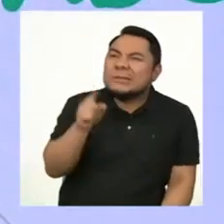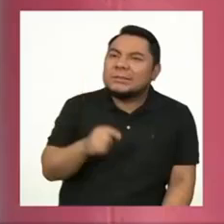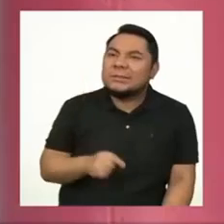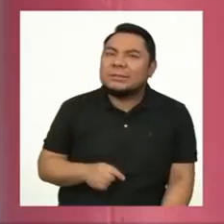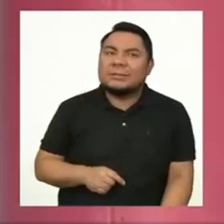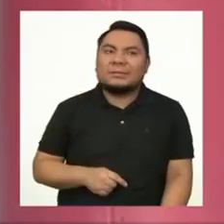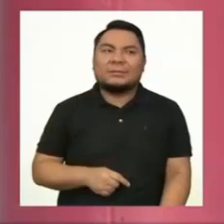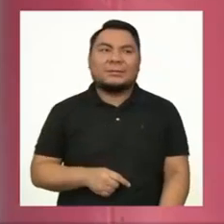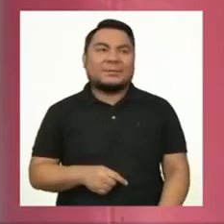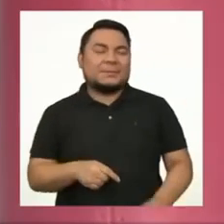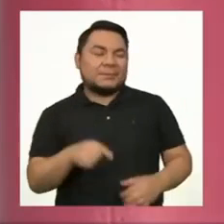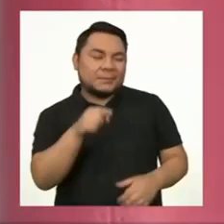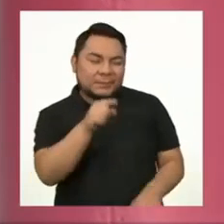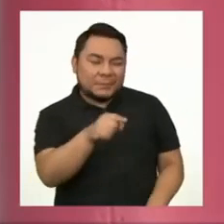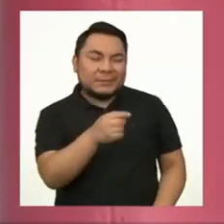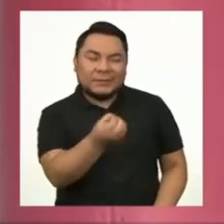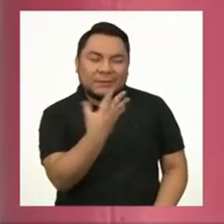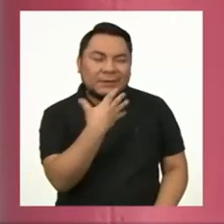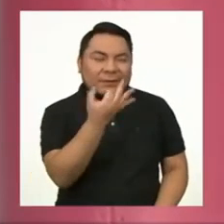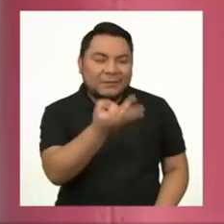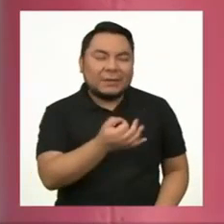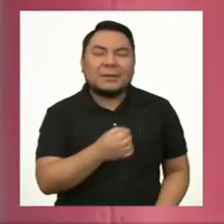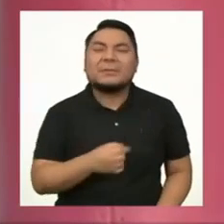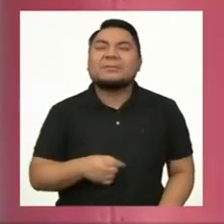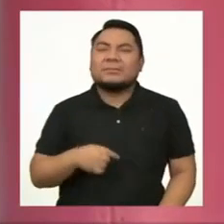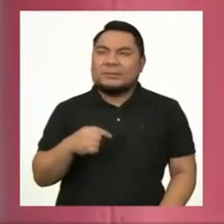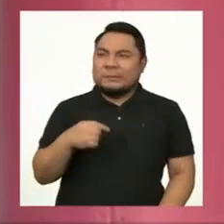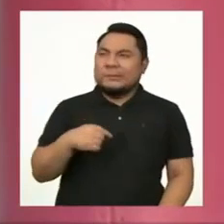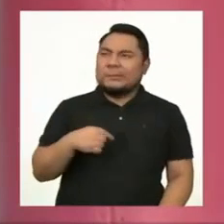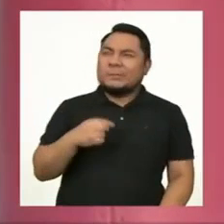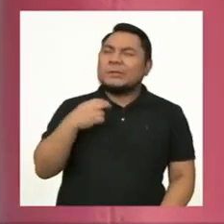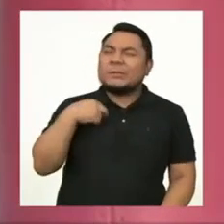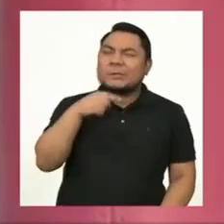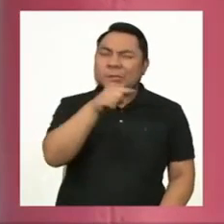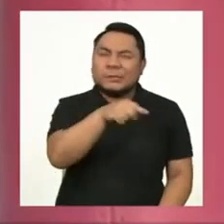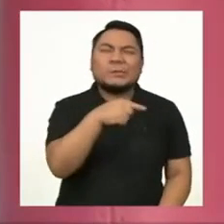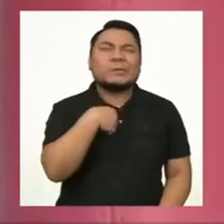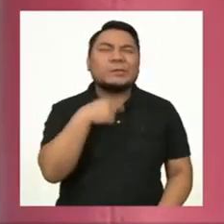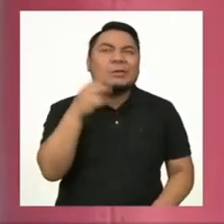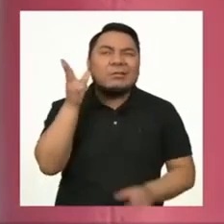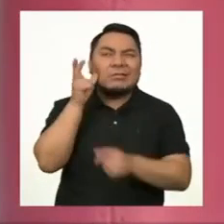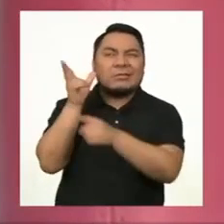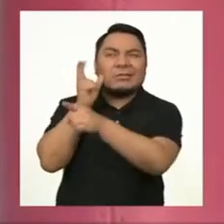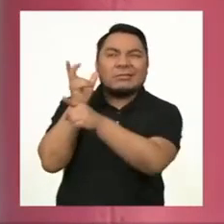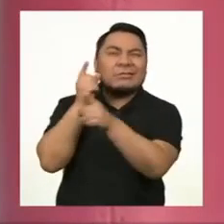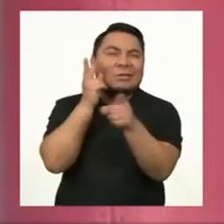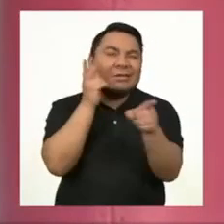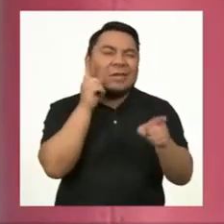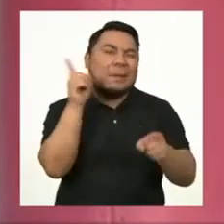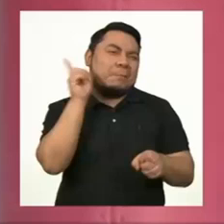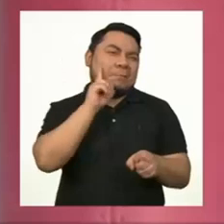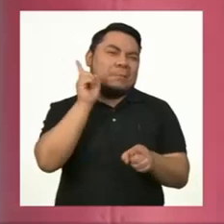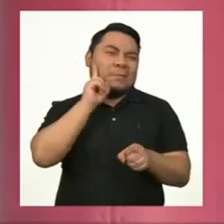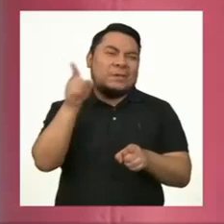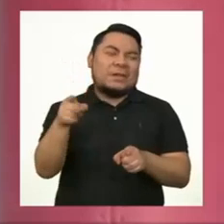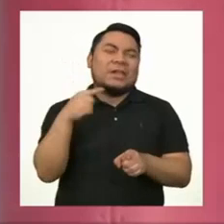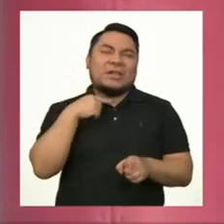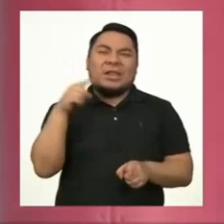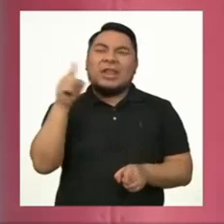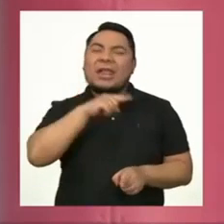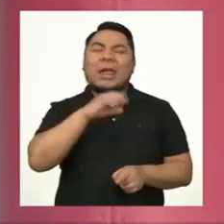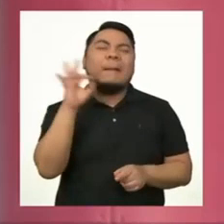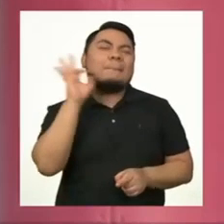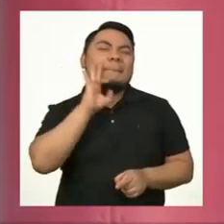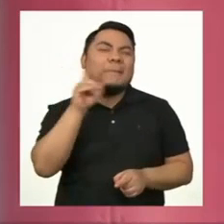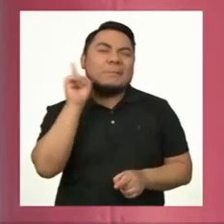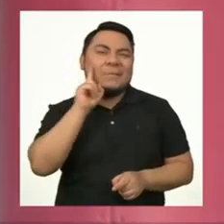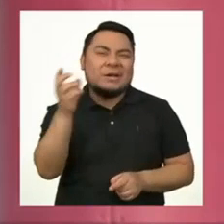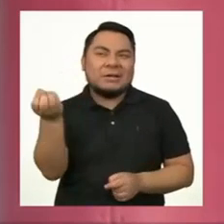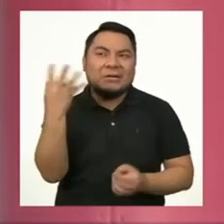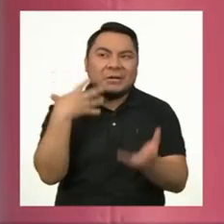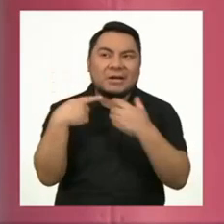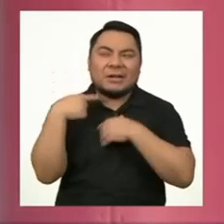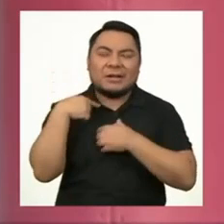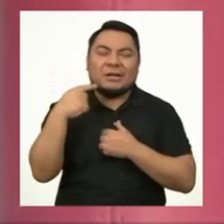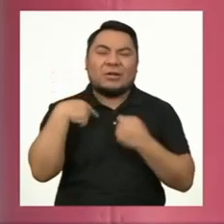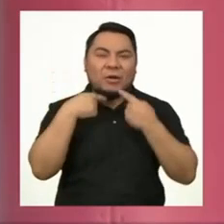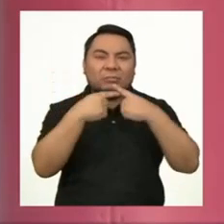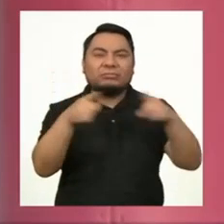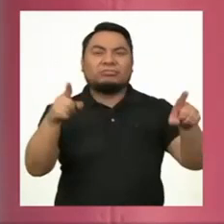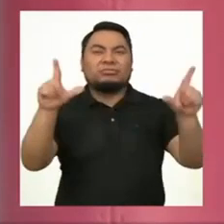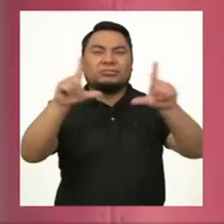¿Tocino? Yanira, no quería meterme, pero no puedo dejar que se levanten falsos testimonios en